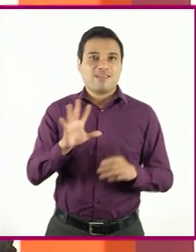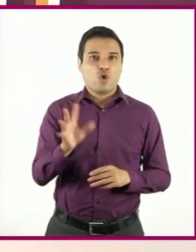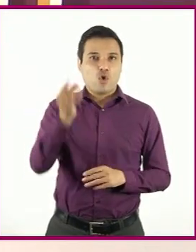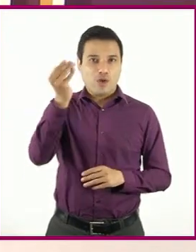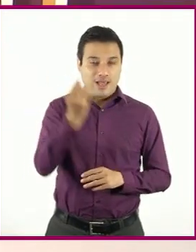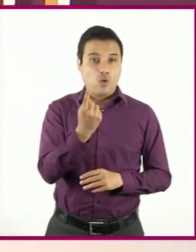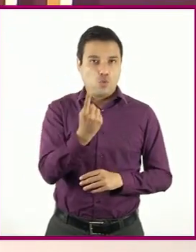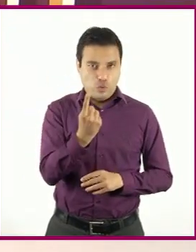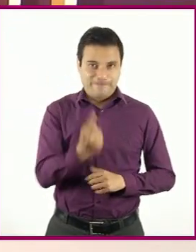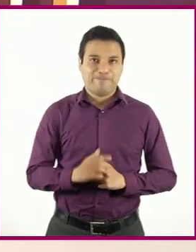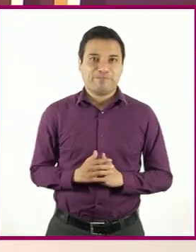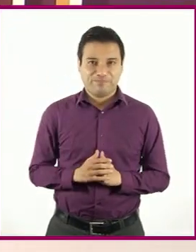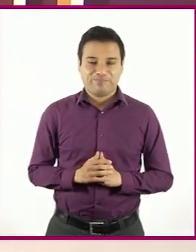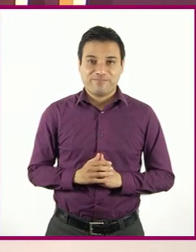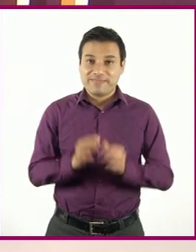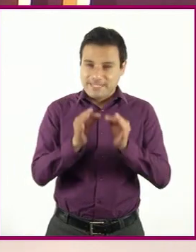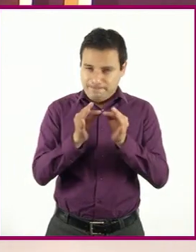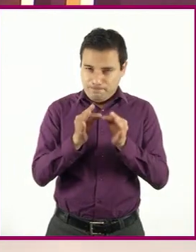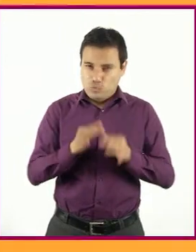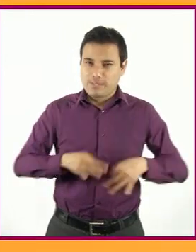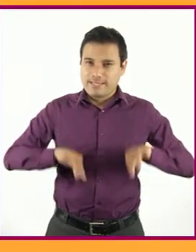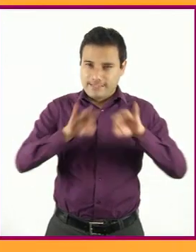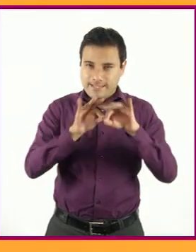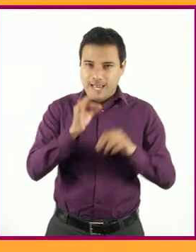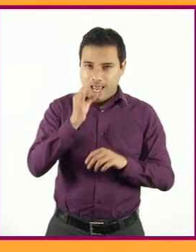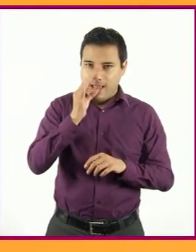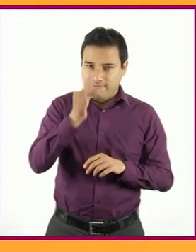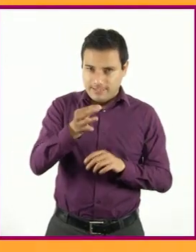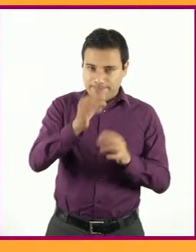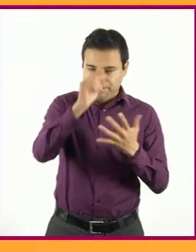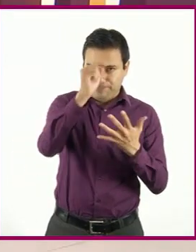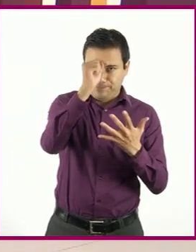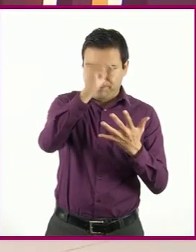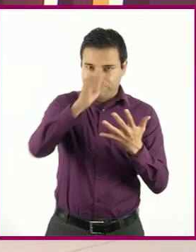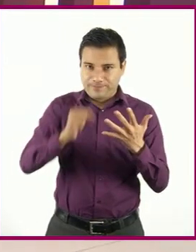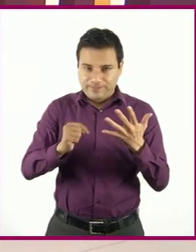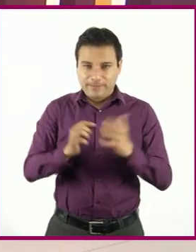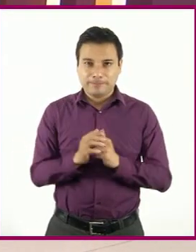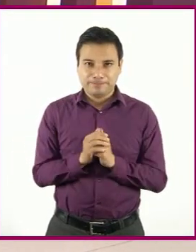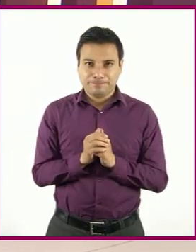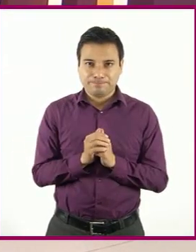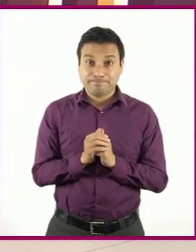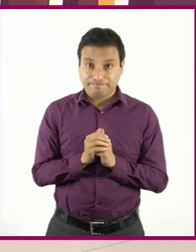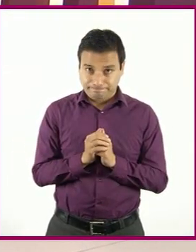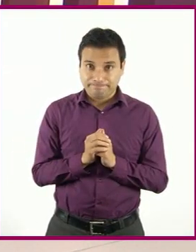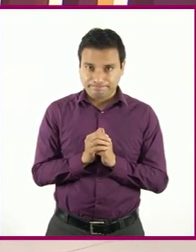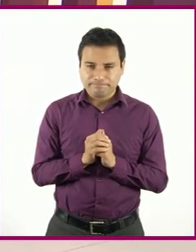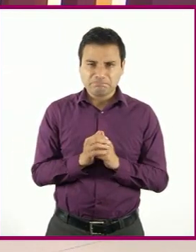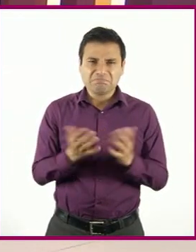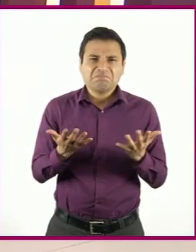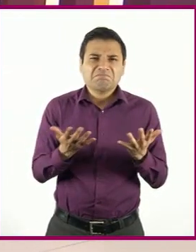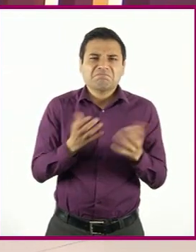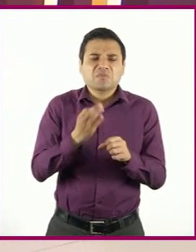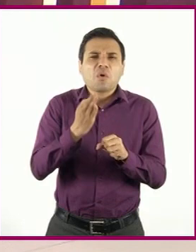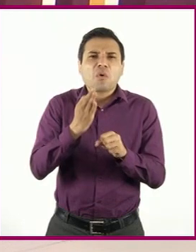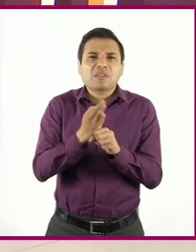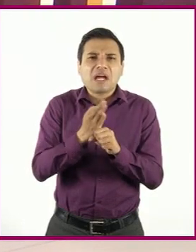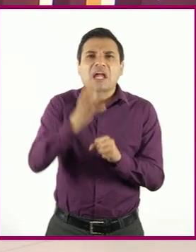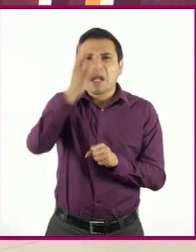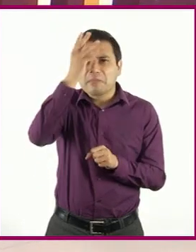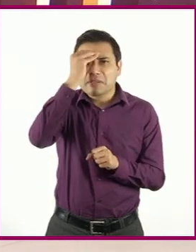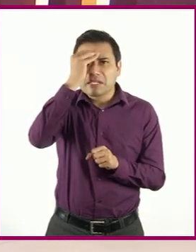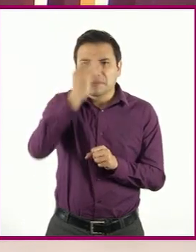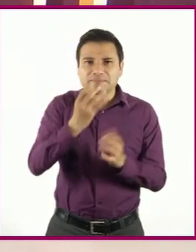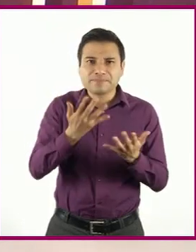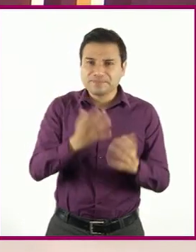Grado. Es importante mencionar lo que veremos en esta sesión, ya que nos ayudará a demostrar cuál es el proceso que se sigue para elaborar